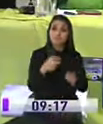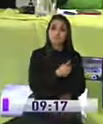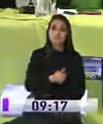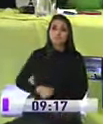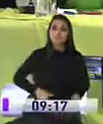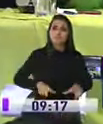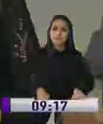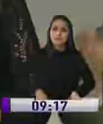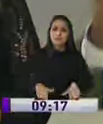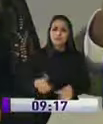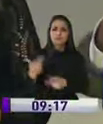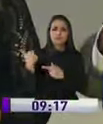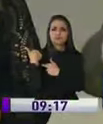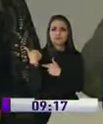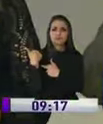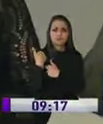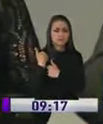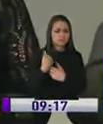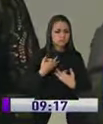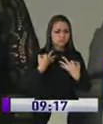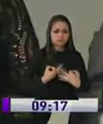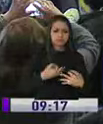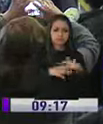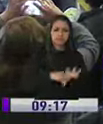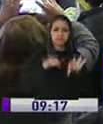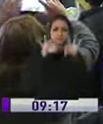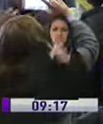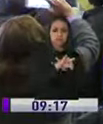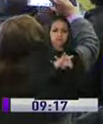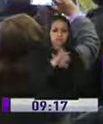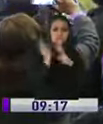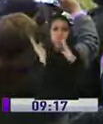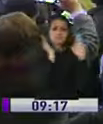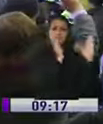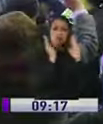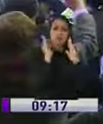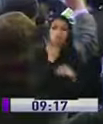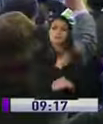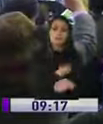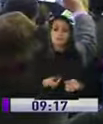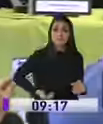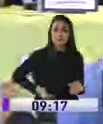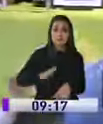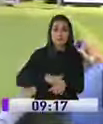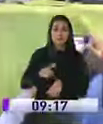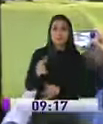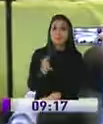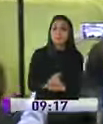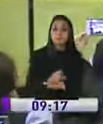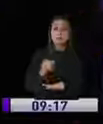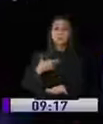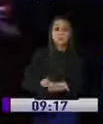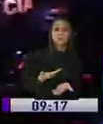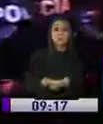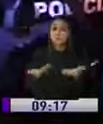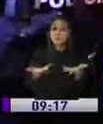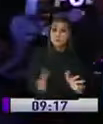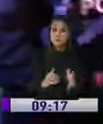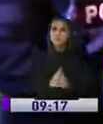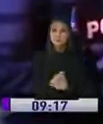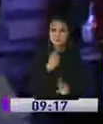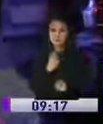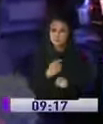Lenín Moreno tiene las facultades de designar un reemplazo temporal del vicepresidente ante su ausencia no justificada, pues aunque